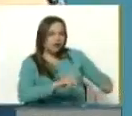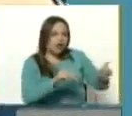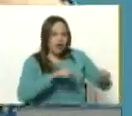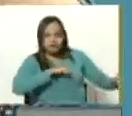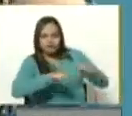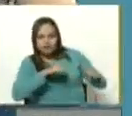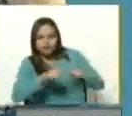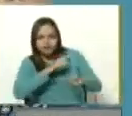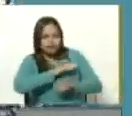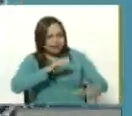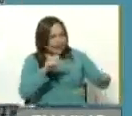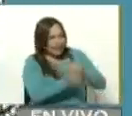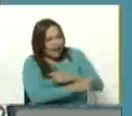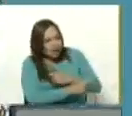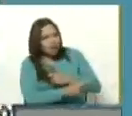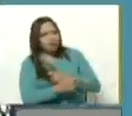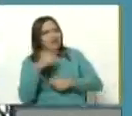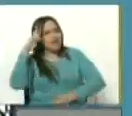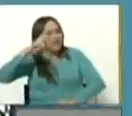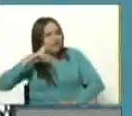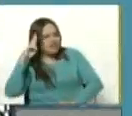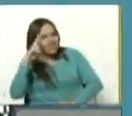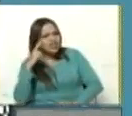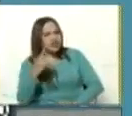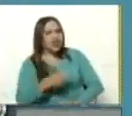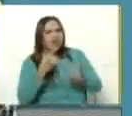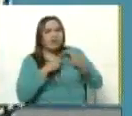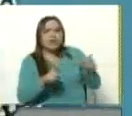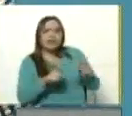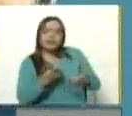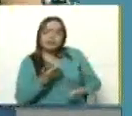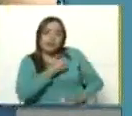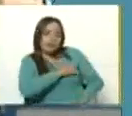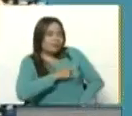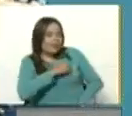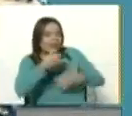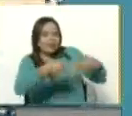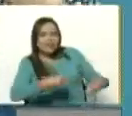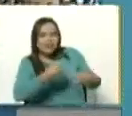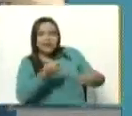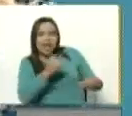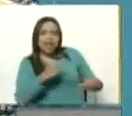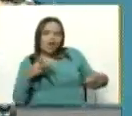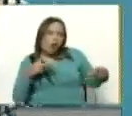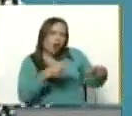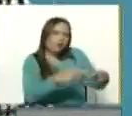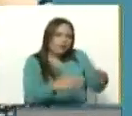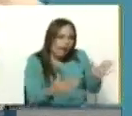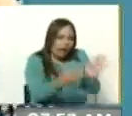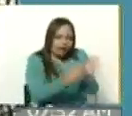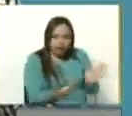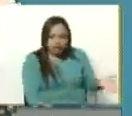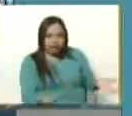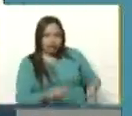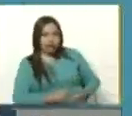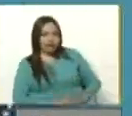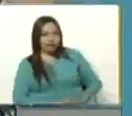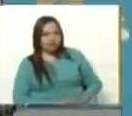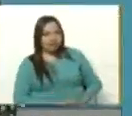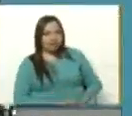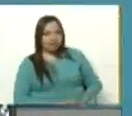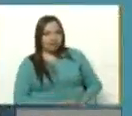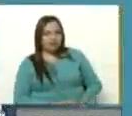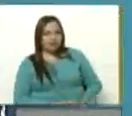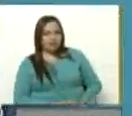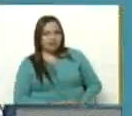una interpretación así, pero lastimosamente siempre son cooptados. O casi siempre,